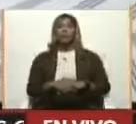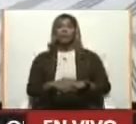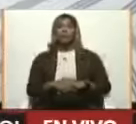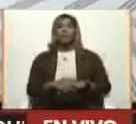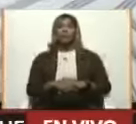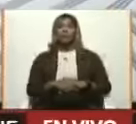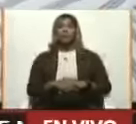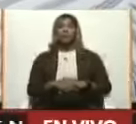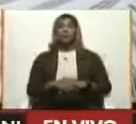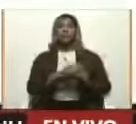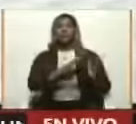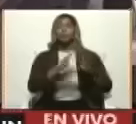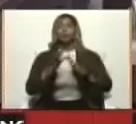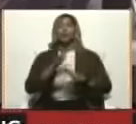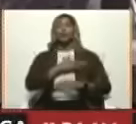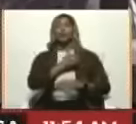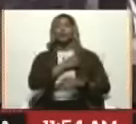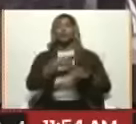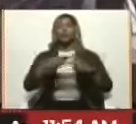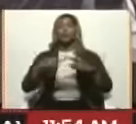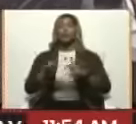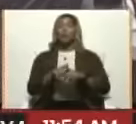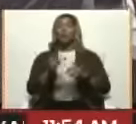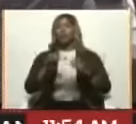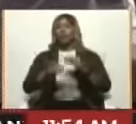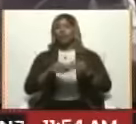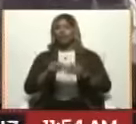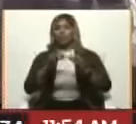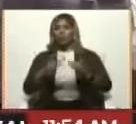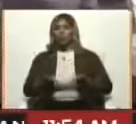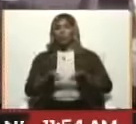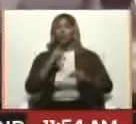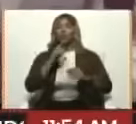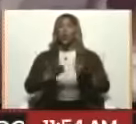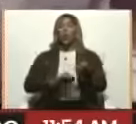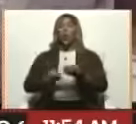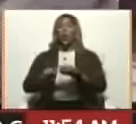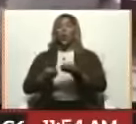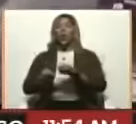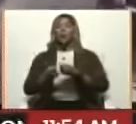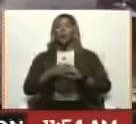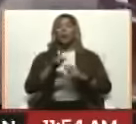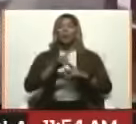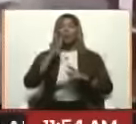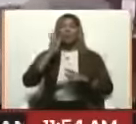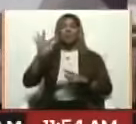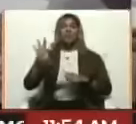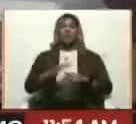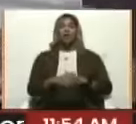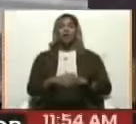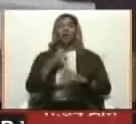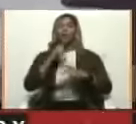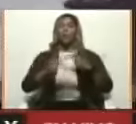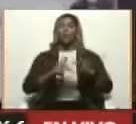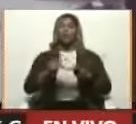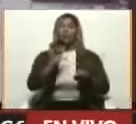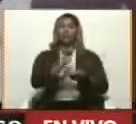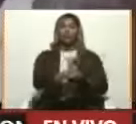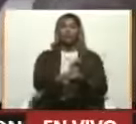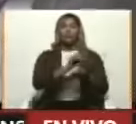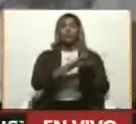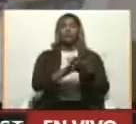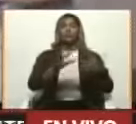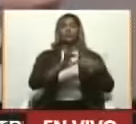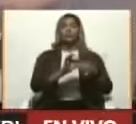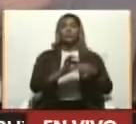procesales. La Dirección General de Delitos Comunes dirige y controla la actuación de los fiscales en los procesos penales relativos